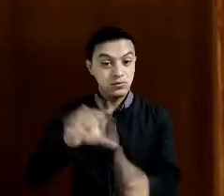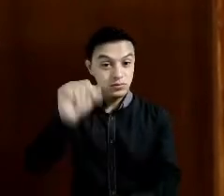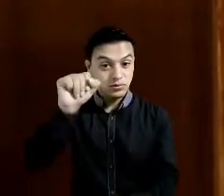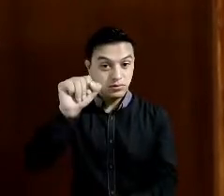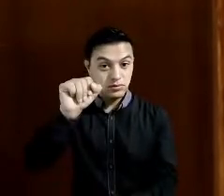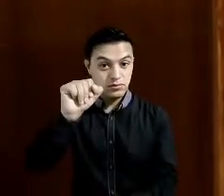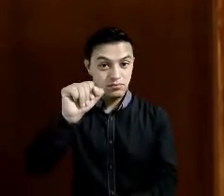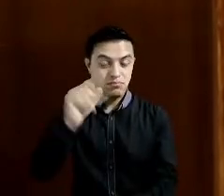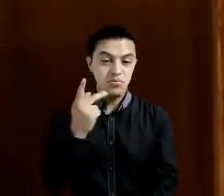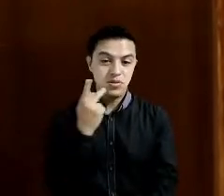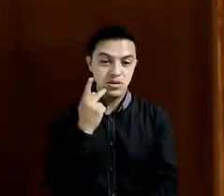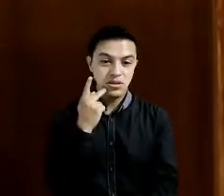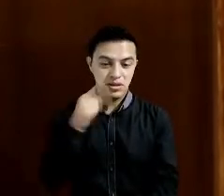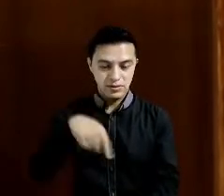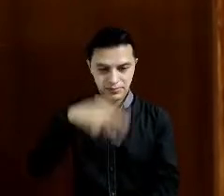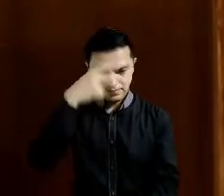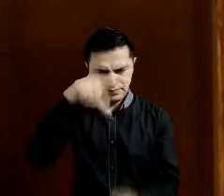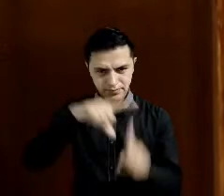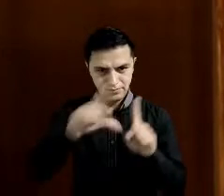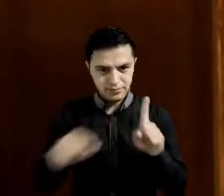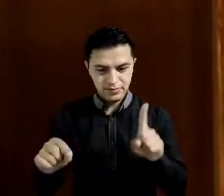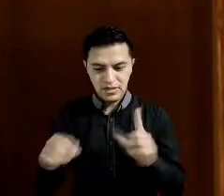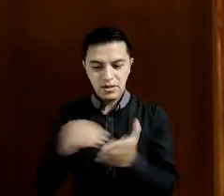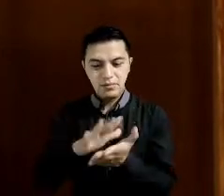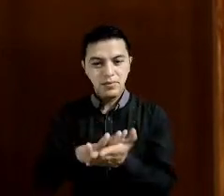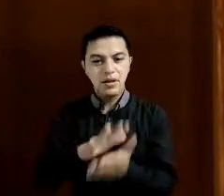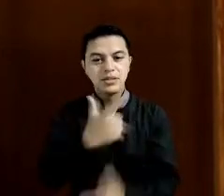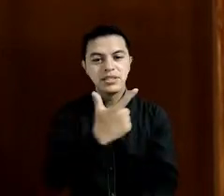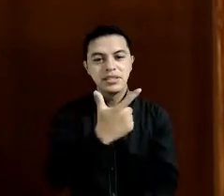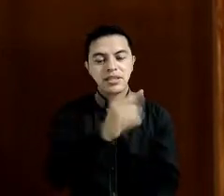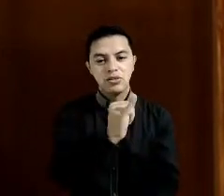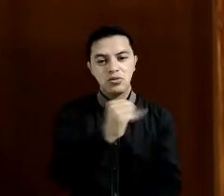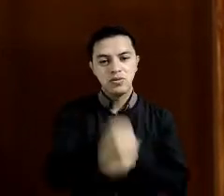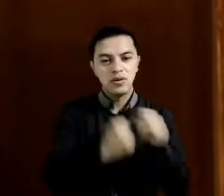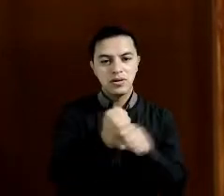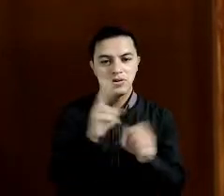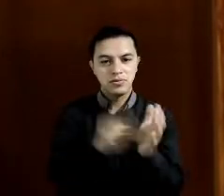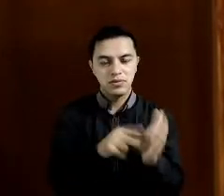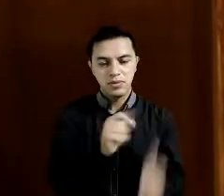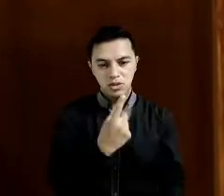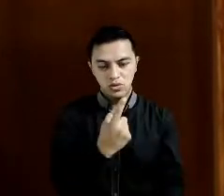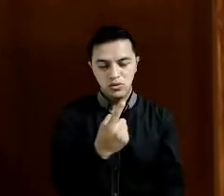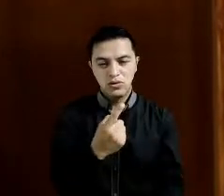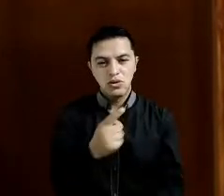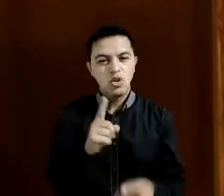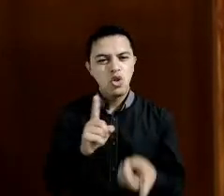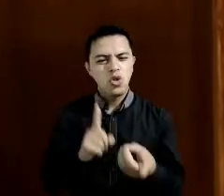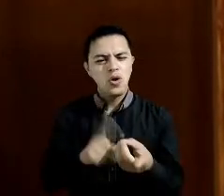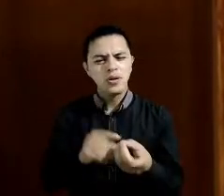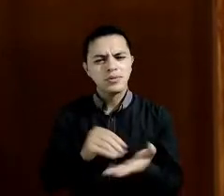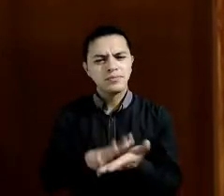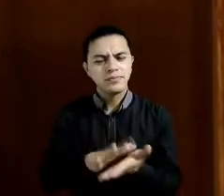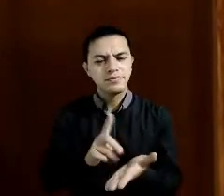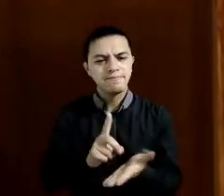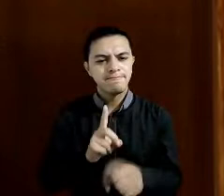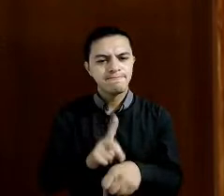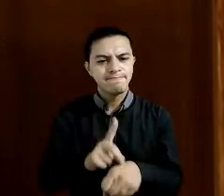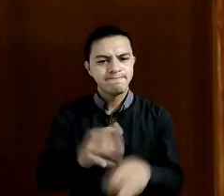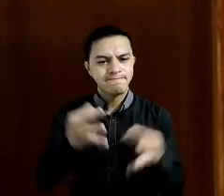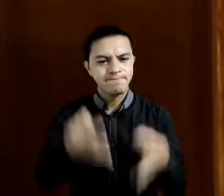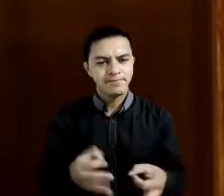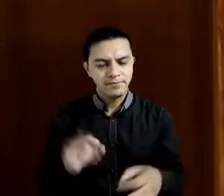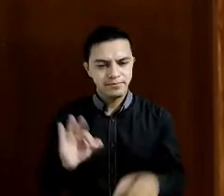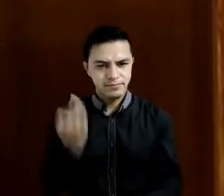Unidos Mexicanos, publicada el 7 de junio del 2021 en el Diario Oficial de la Federación,